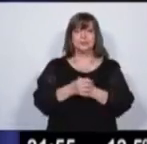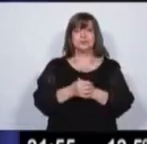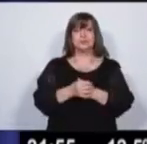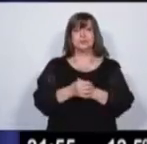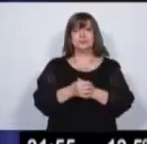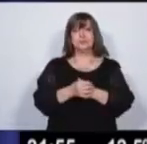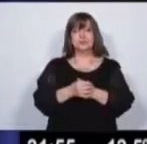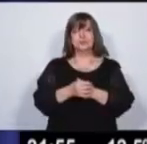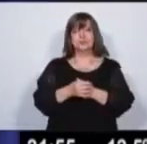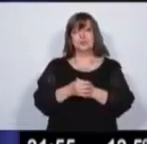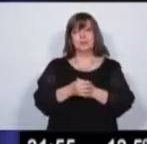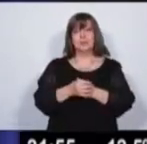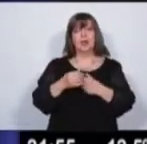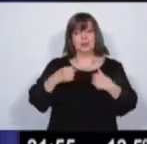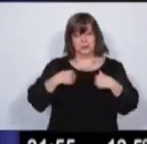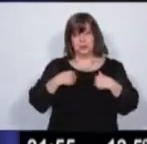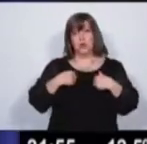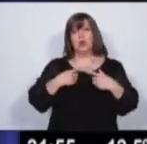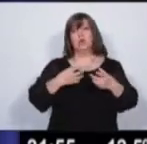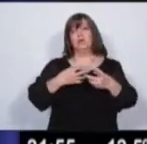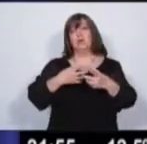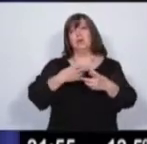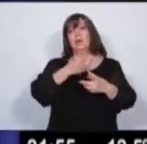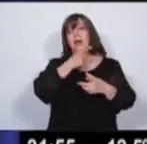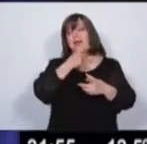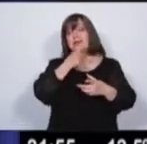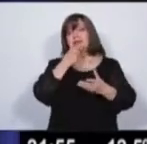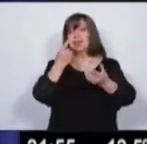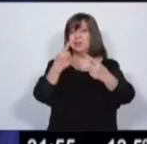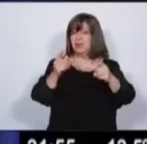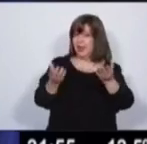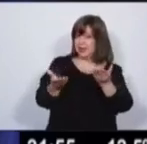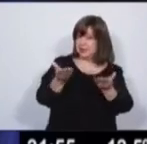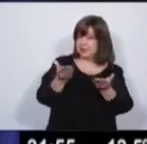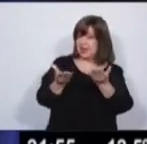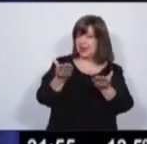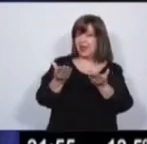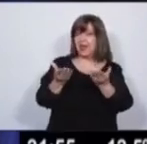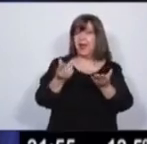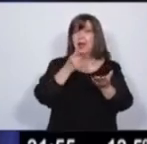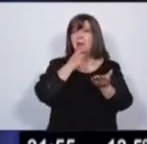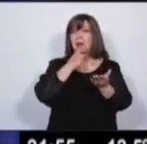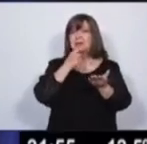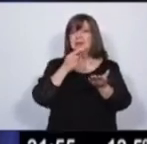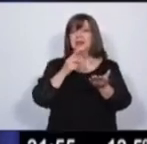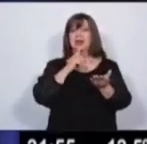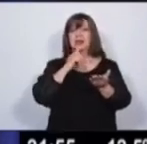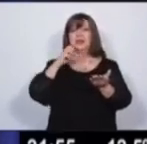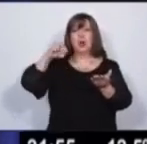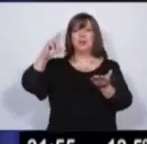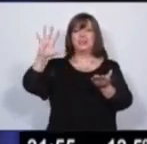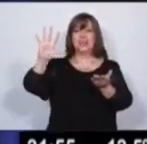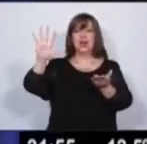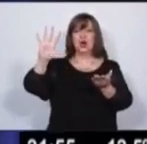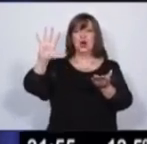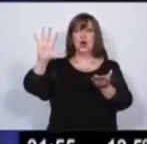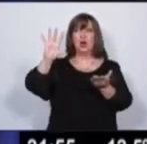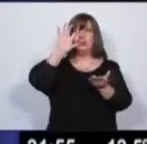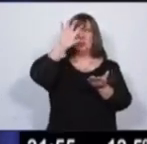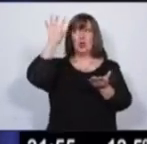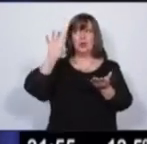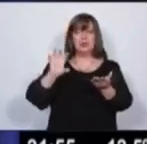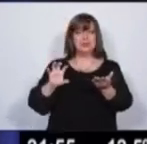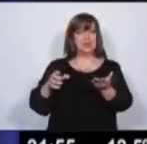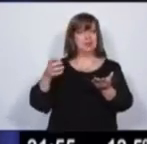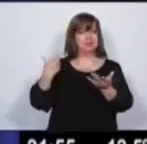Jiménez Insisto Hay un gran contraste Mendoza está en el top 5 de las provincias más ricas del país en la